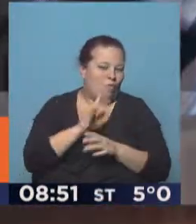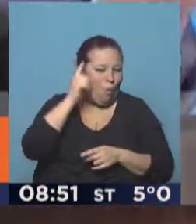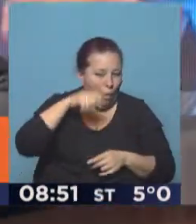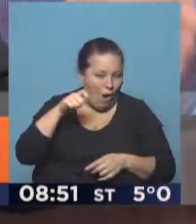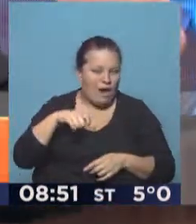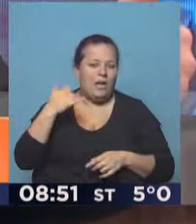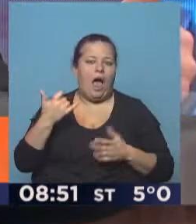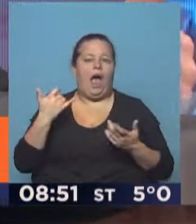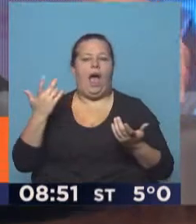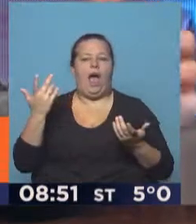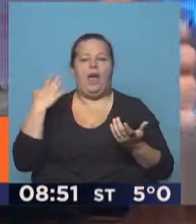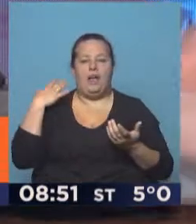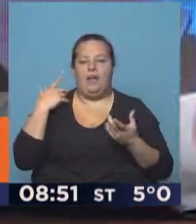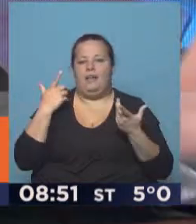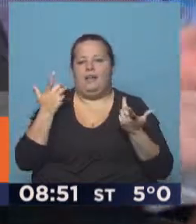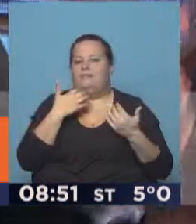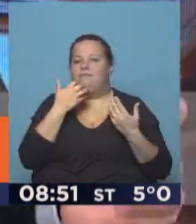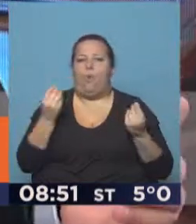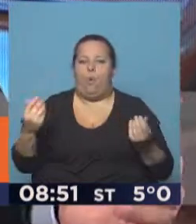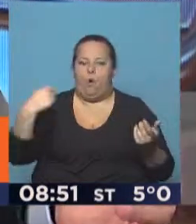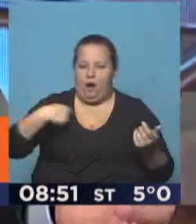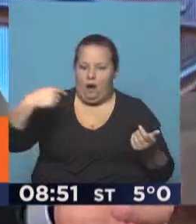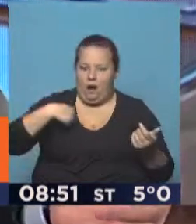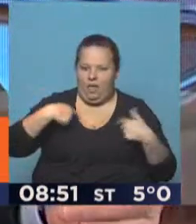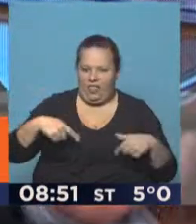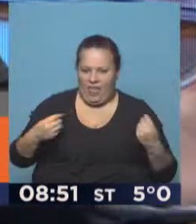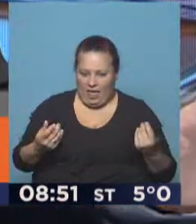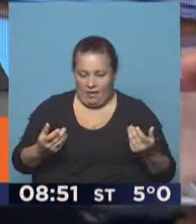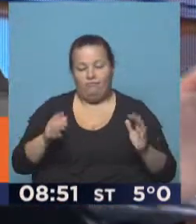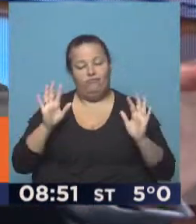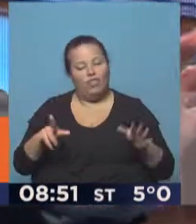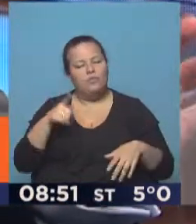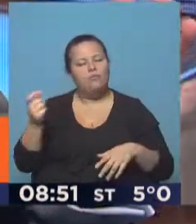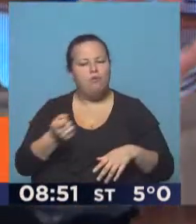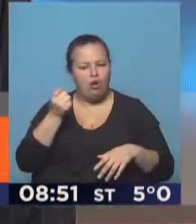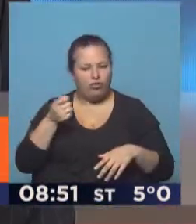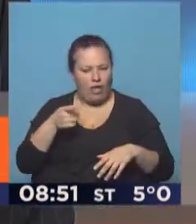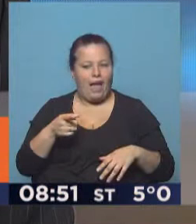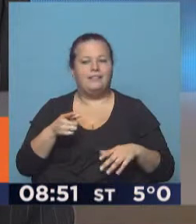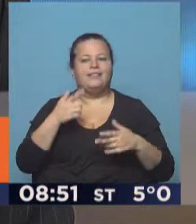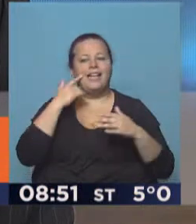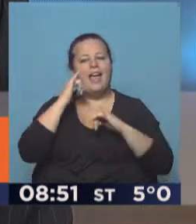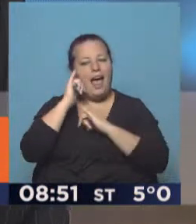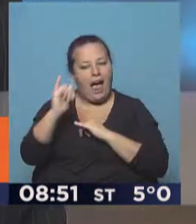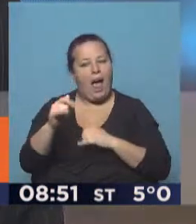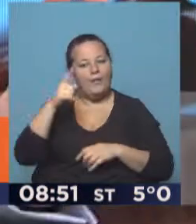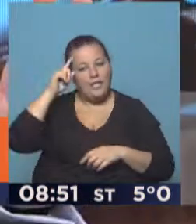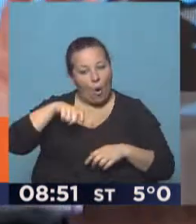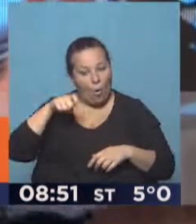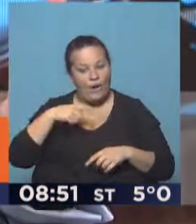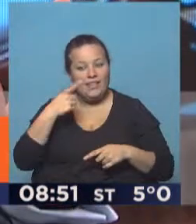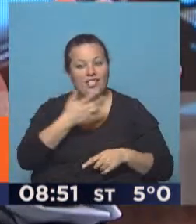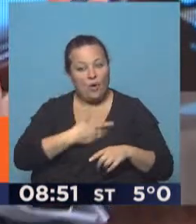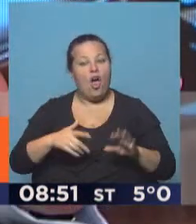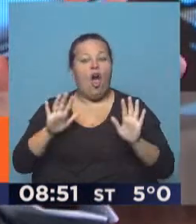que tiene espada de Damocles de algo que no sabe, uy, me están persiguiendo con algo. Entonces esto es muy importante, pasarles el mensaje a los jueces, como dice el